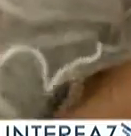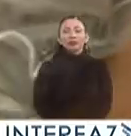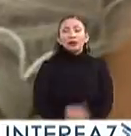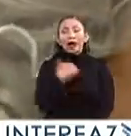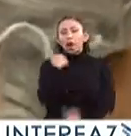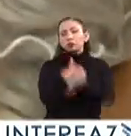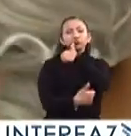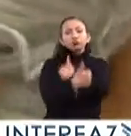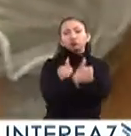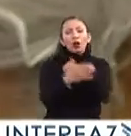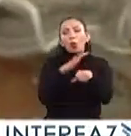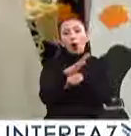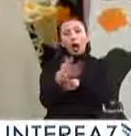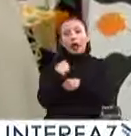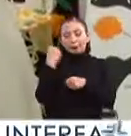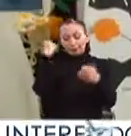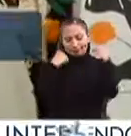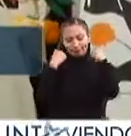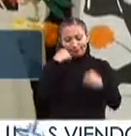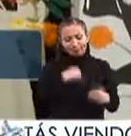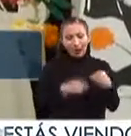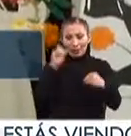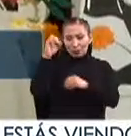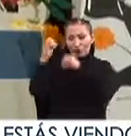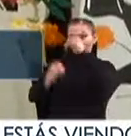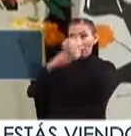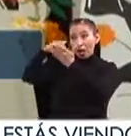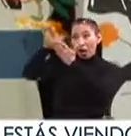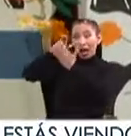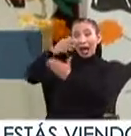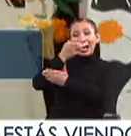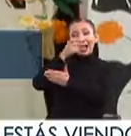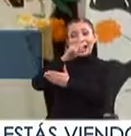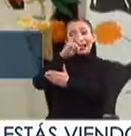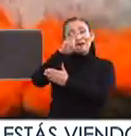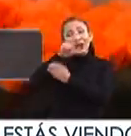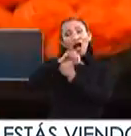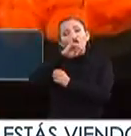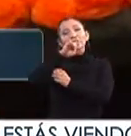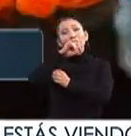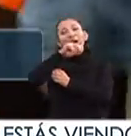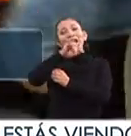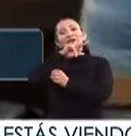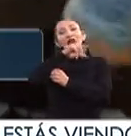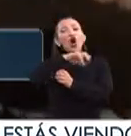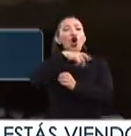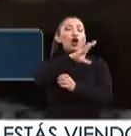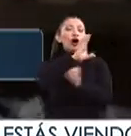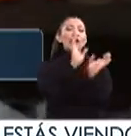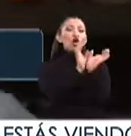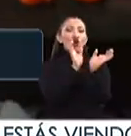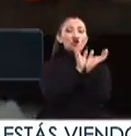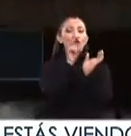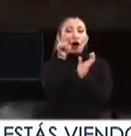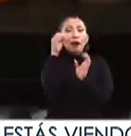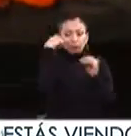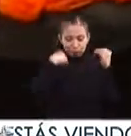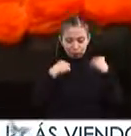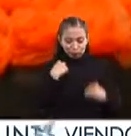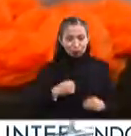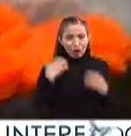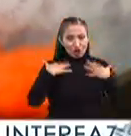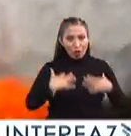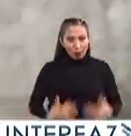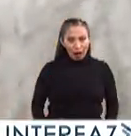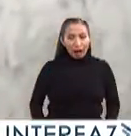El concurso consistió en incorporar elementos de las obras de Herrán, Rivera, José María Velasco o José Clemente Orozco al atuendo de la